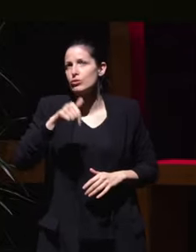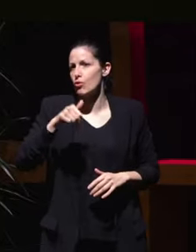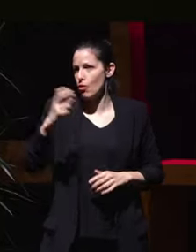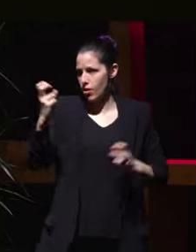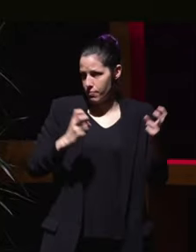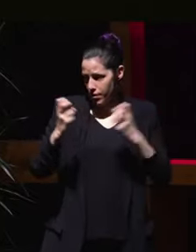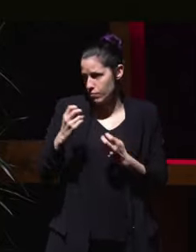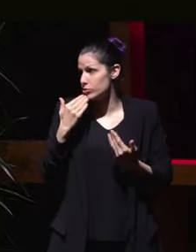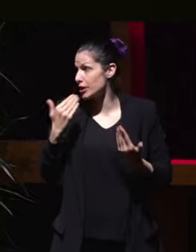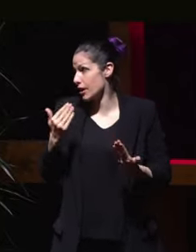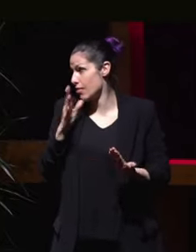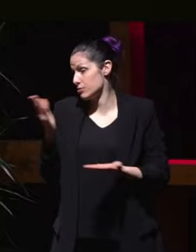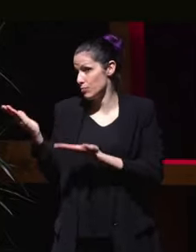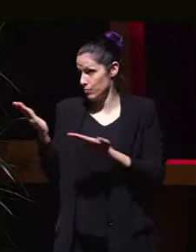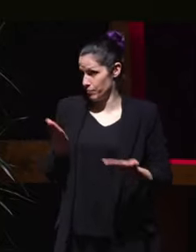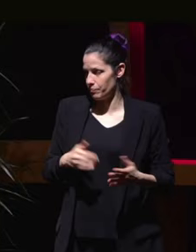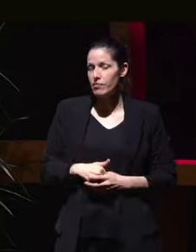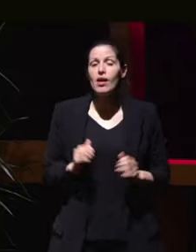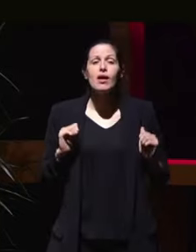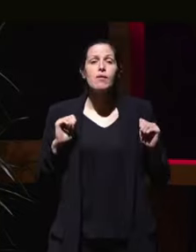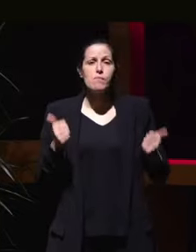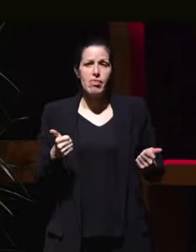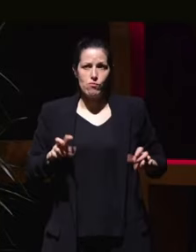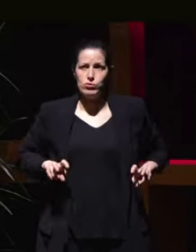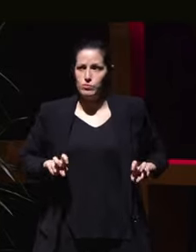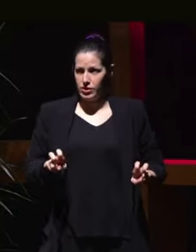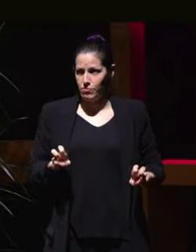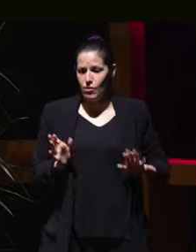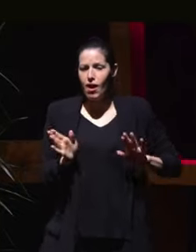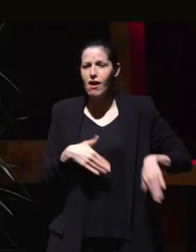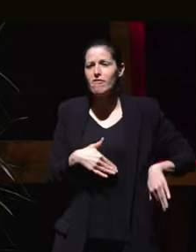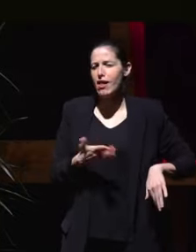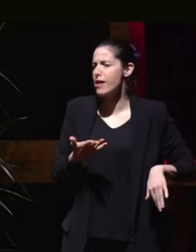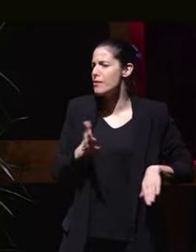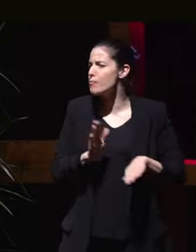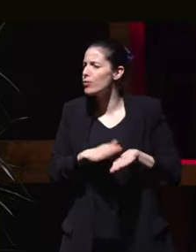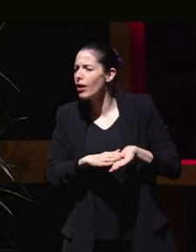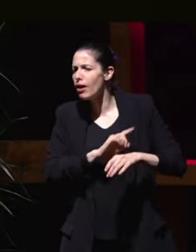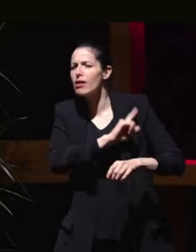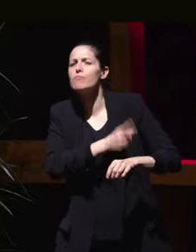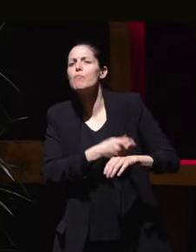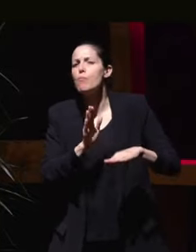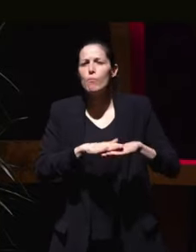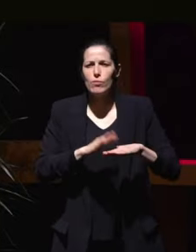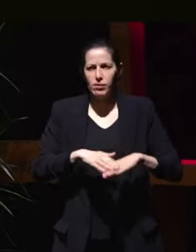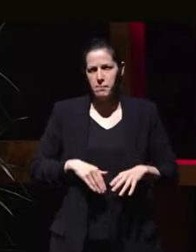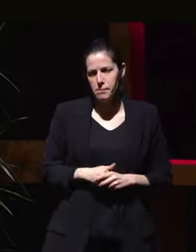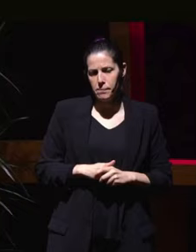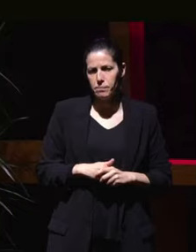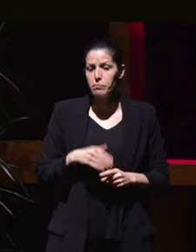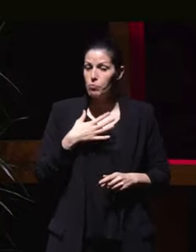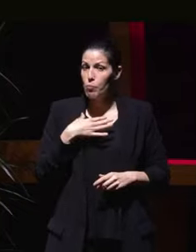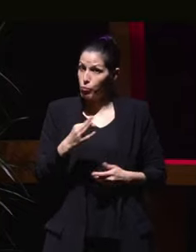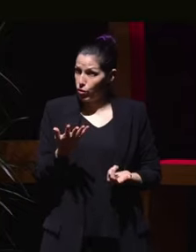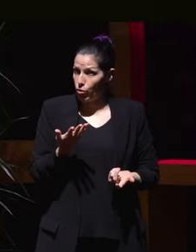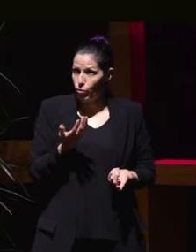por convidarme. Vamos a empezar por lo principio, porque al final la pregunta es ¿por qué o deporte? Puedo deciros